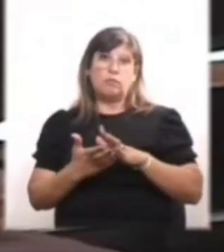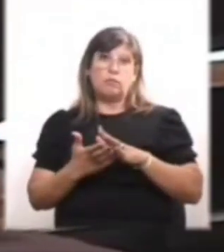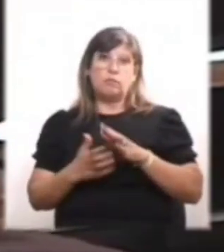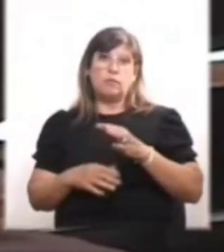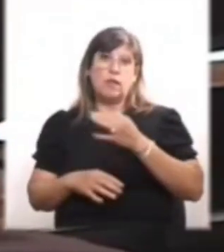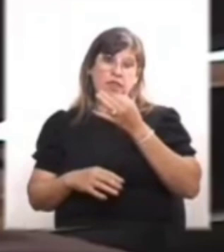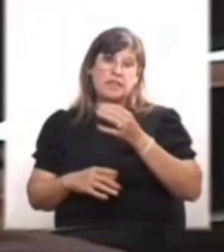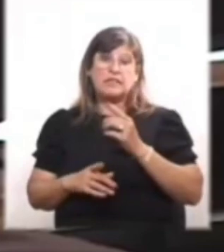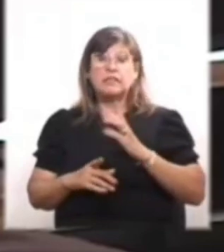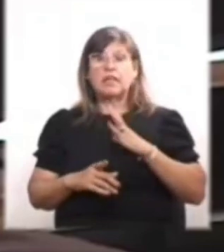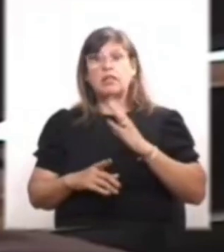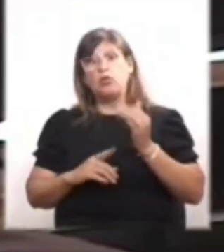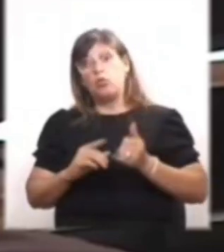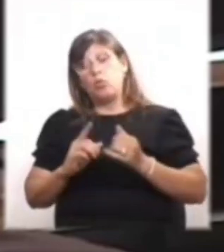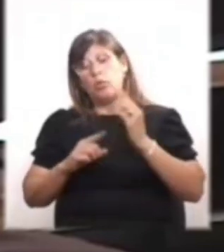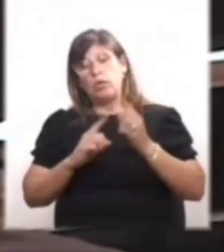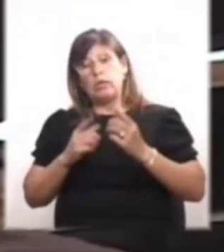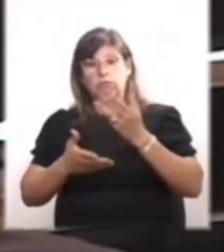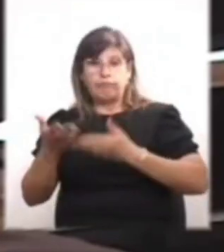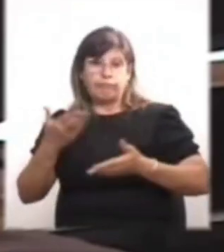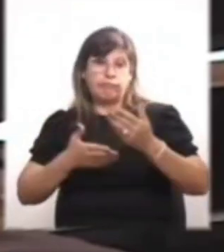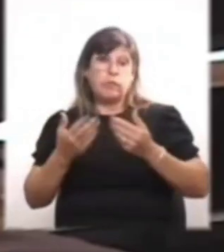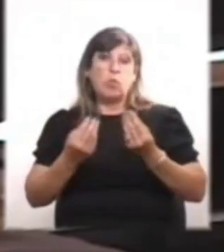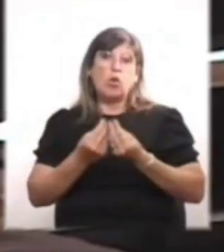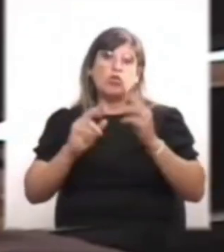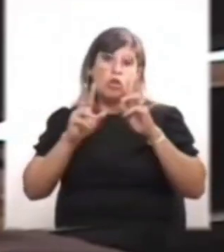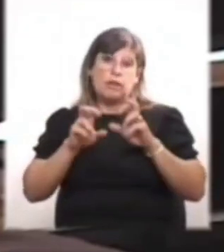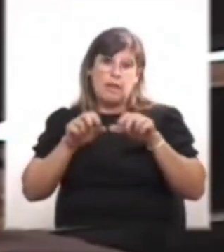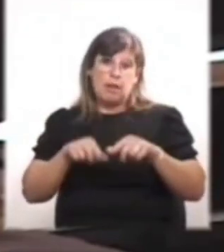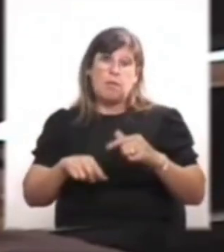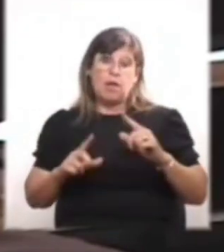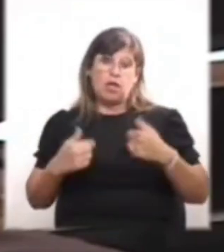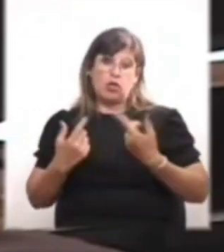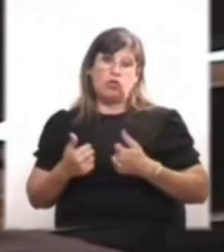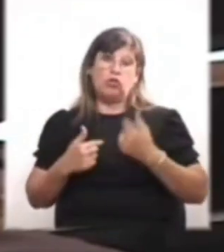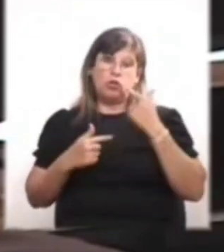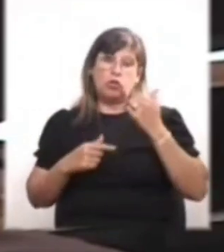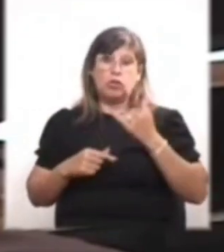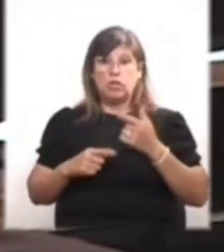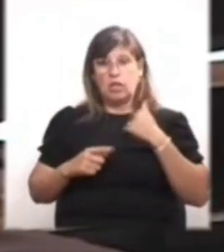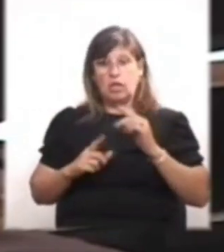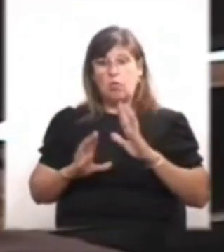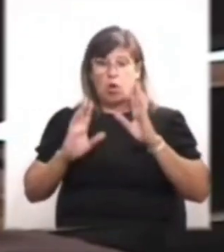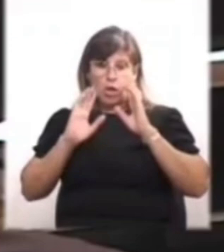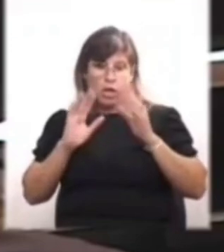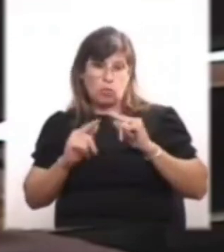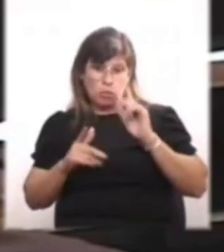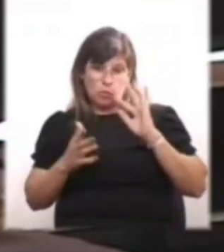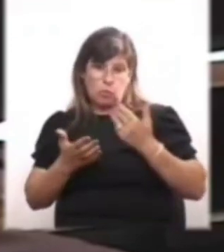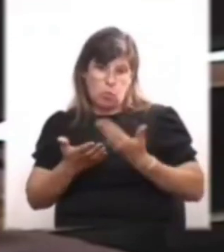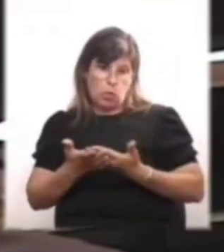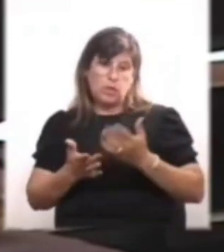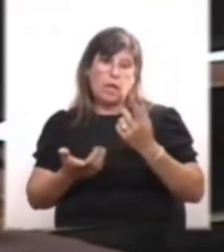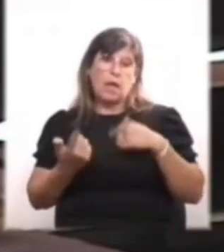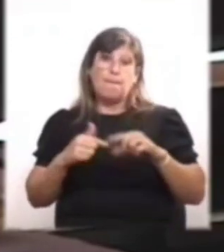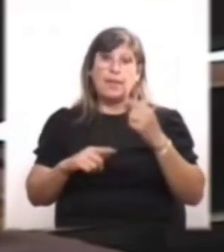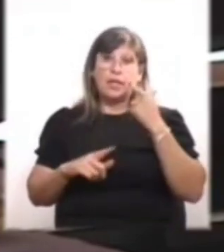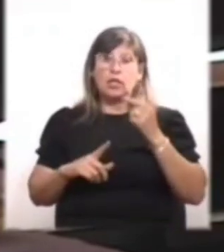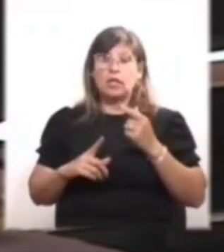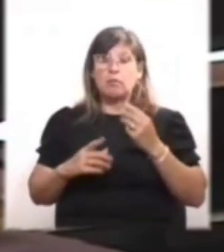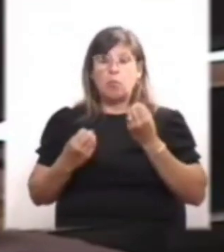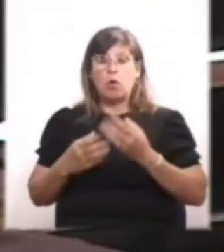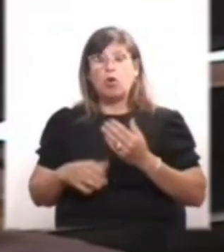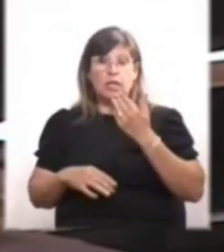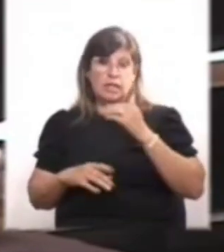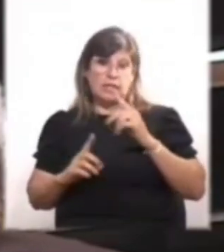Dice que ha tenido oportunidad de interactuar mucho ese tema y dice: nosotros mantenemos la posición y respetamos la propuesta, pero porque entendemos